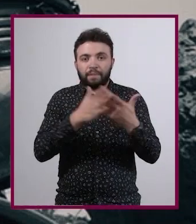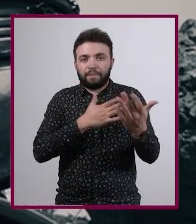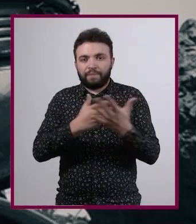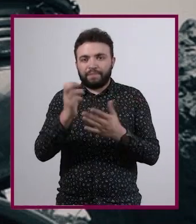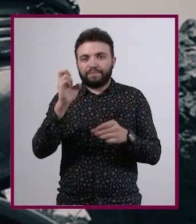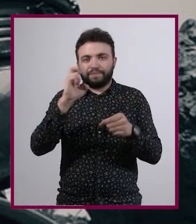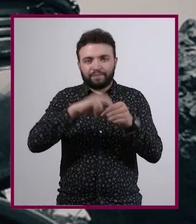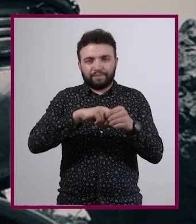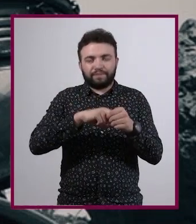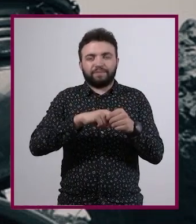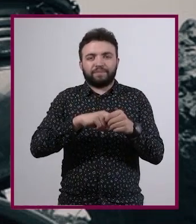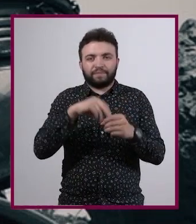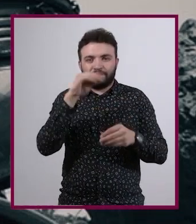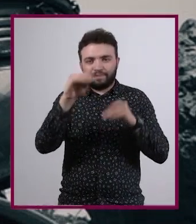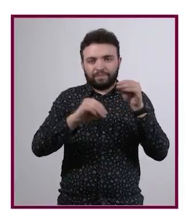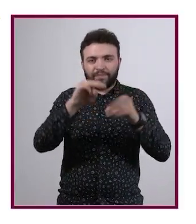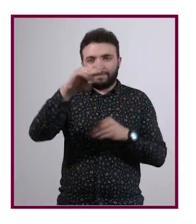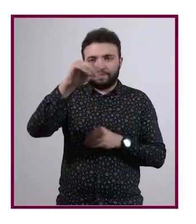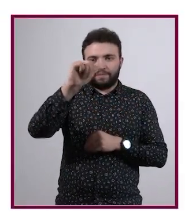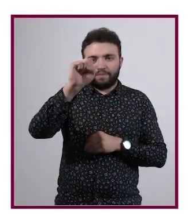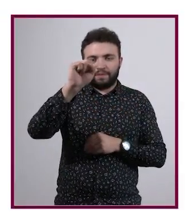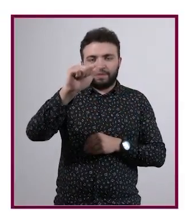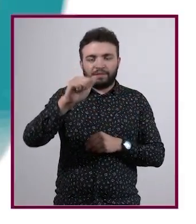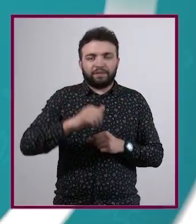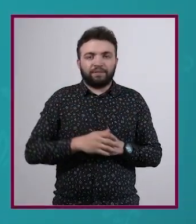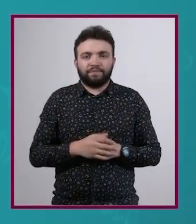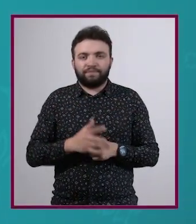manos en la masa. Acompáñenos.